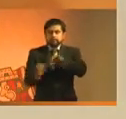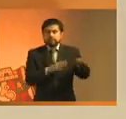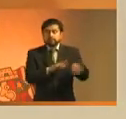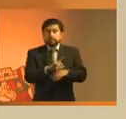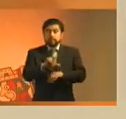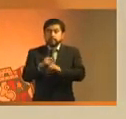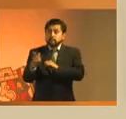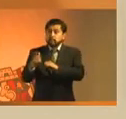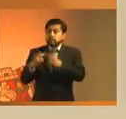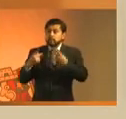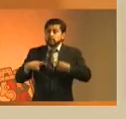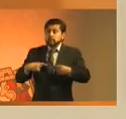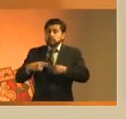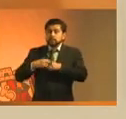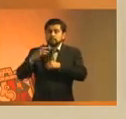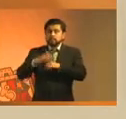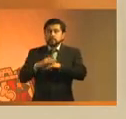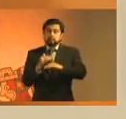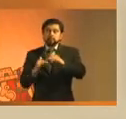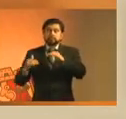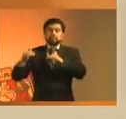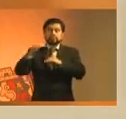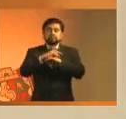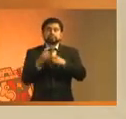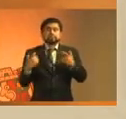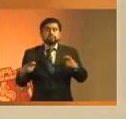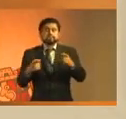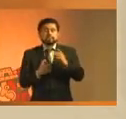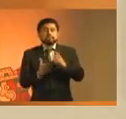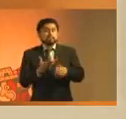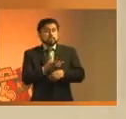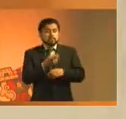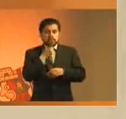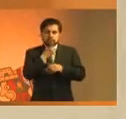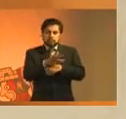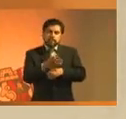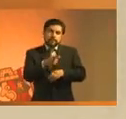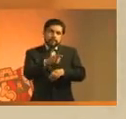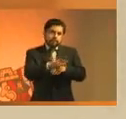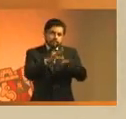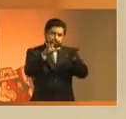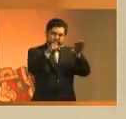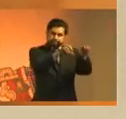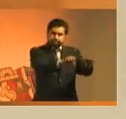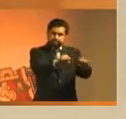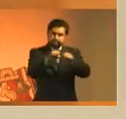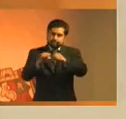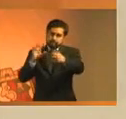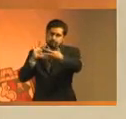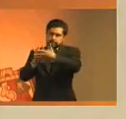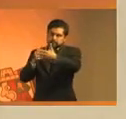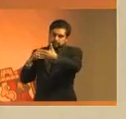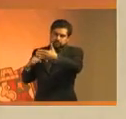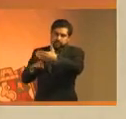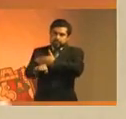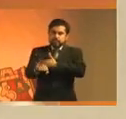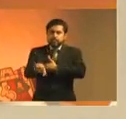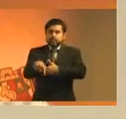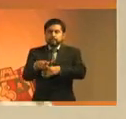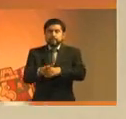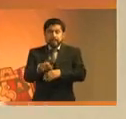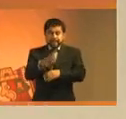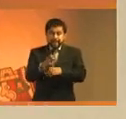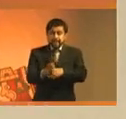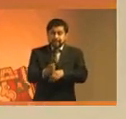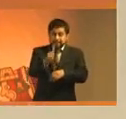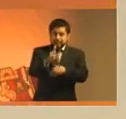los hacendados se enteran reprimen a la gente que había quitado la albarrada y meten a carrillo puerto en la cárcel es la primera cárcel de carrillo puerto